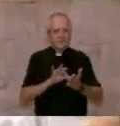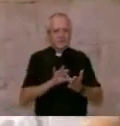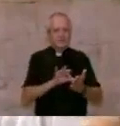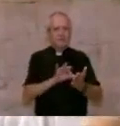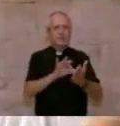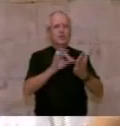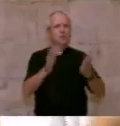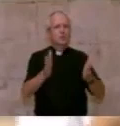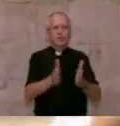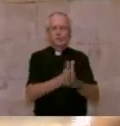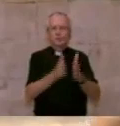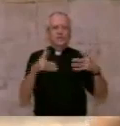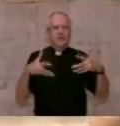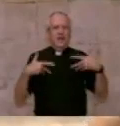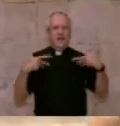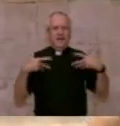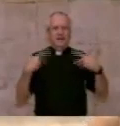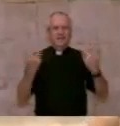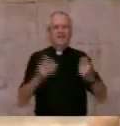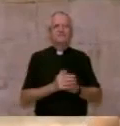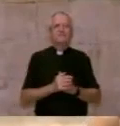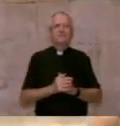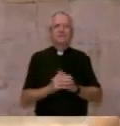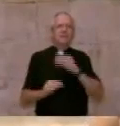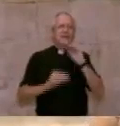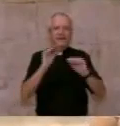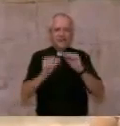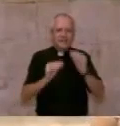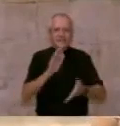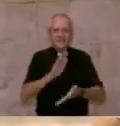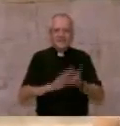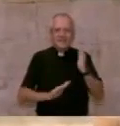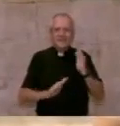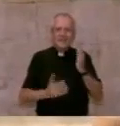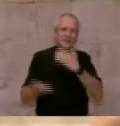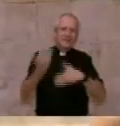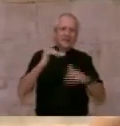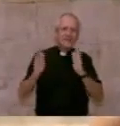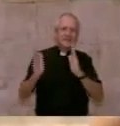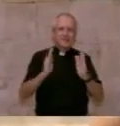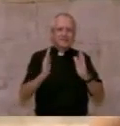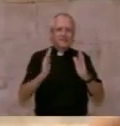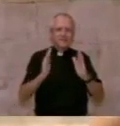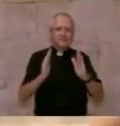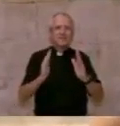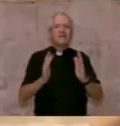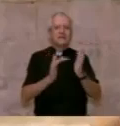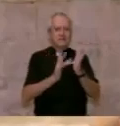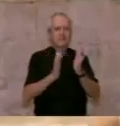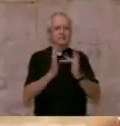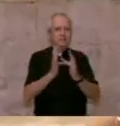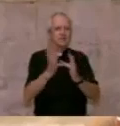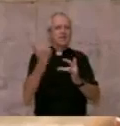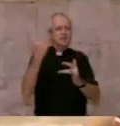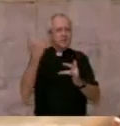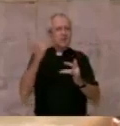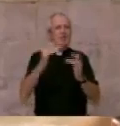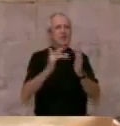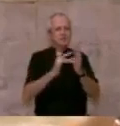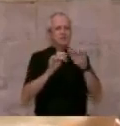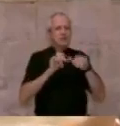sirviéndole con mucha alegría. Cridats a sortir. En aquel temps, llamados a salir. Jesús recurría